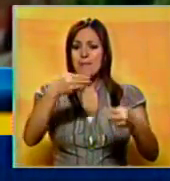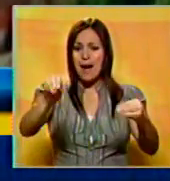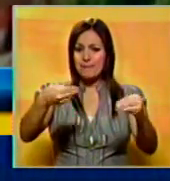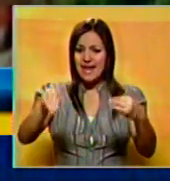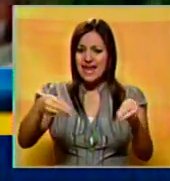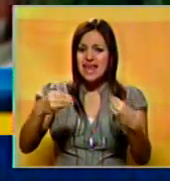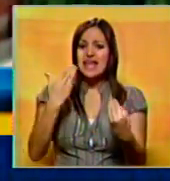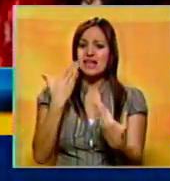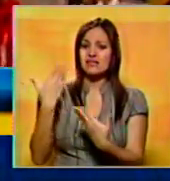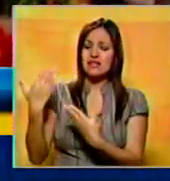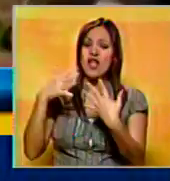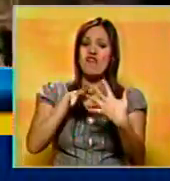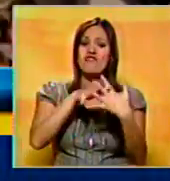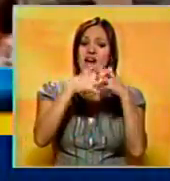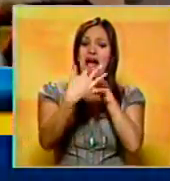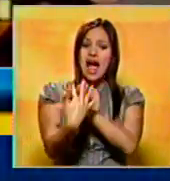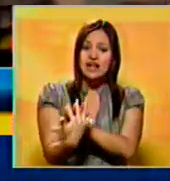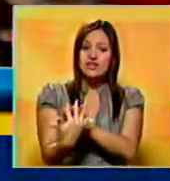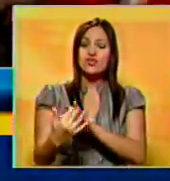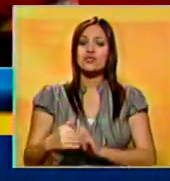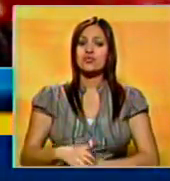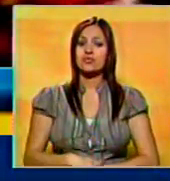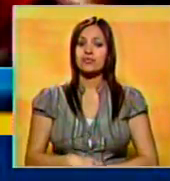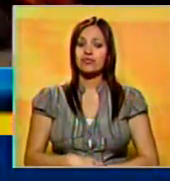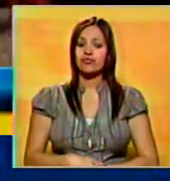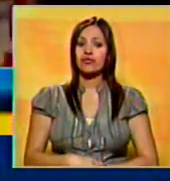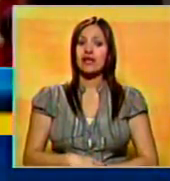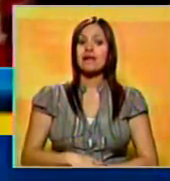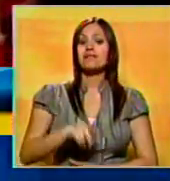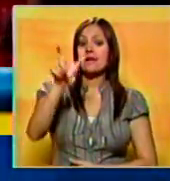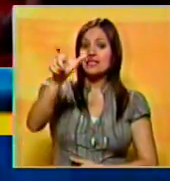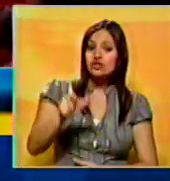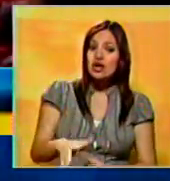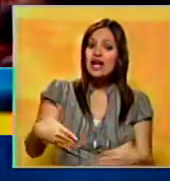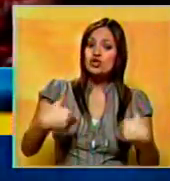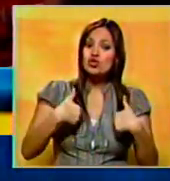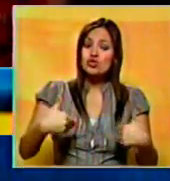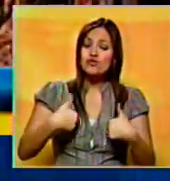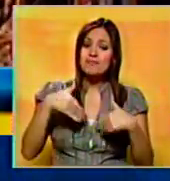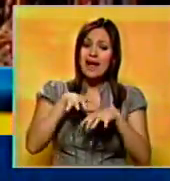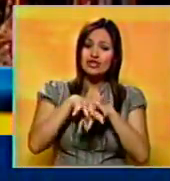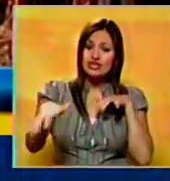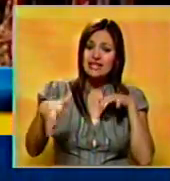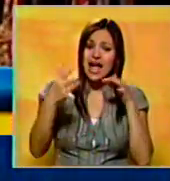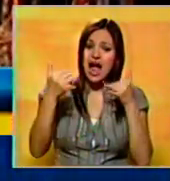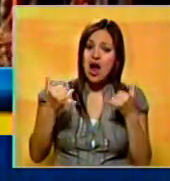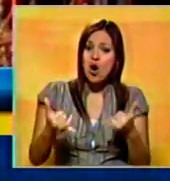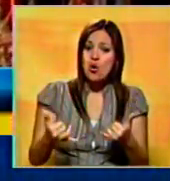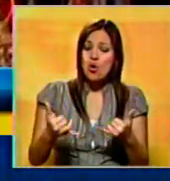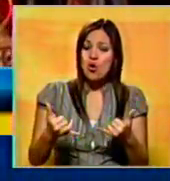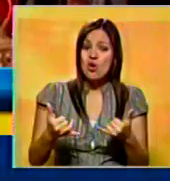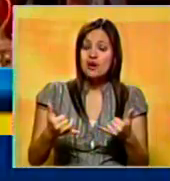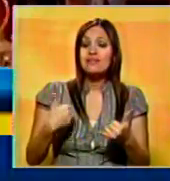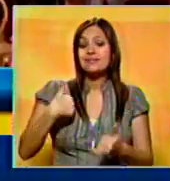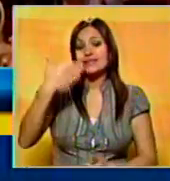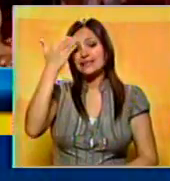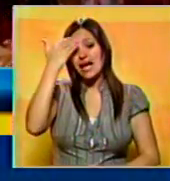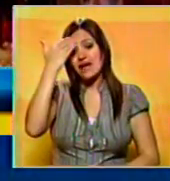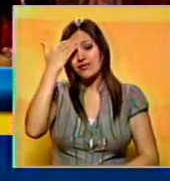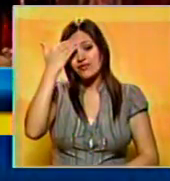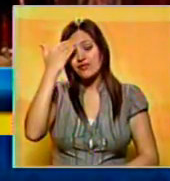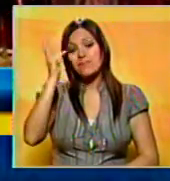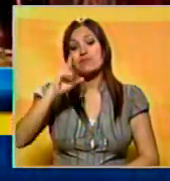barrio porteño de Barracas. Las víctimas, en su mayoría, hasta el momento, por lo que se sabe,